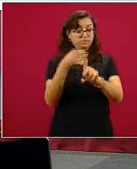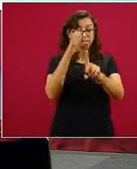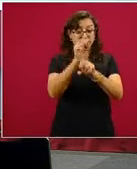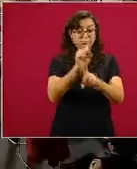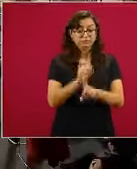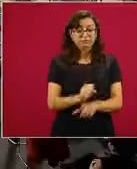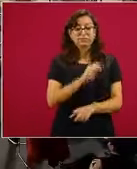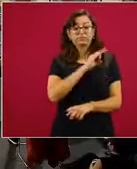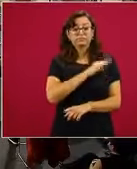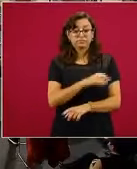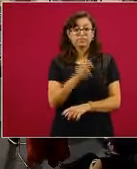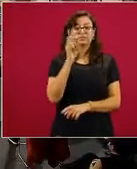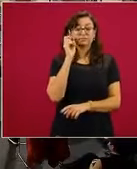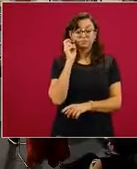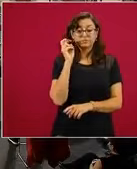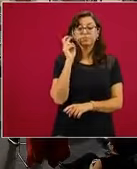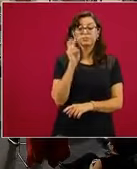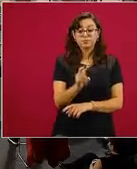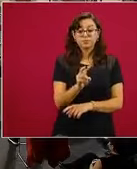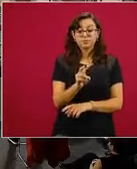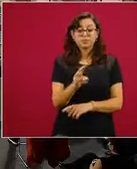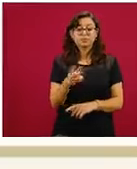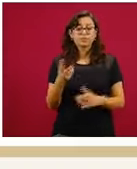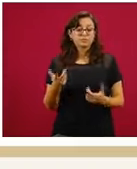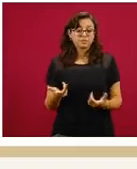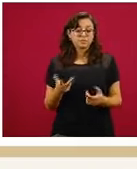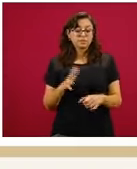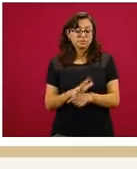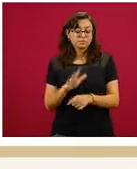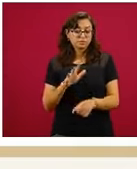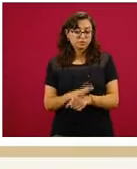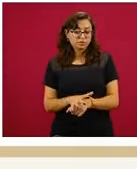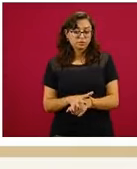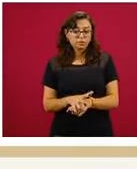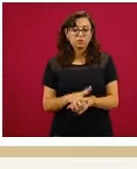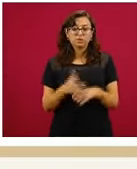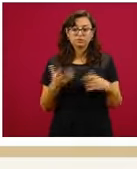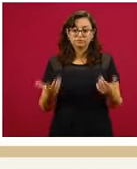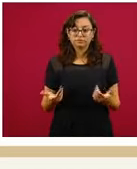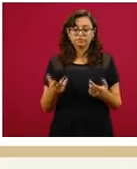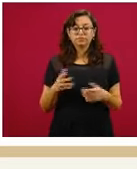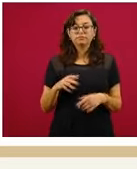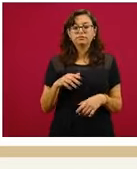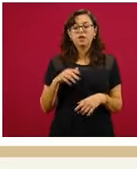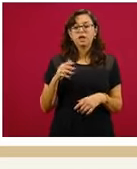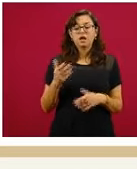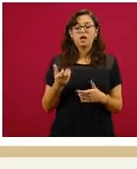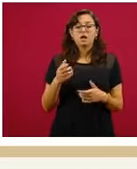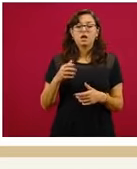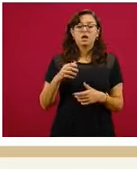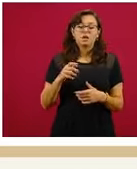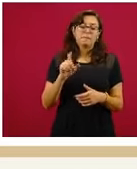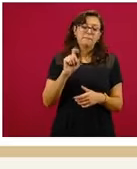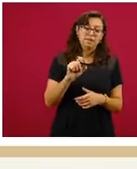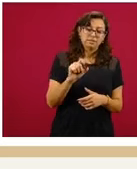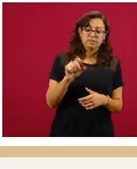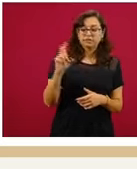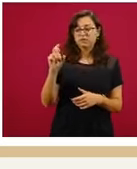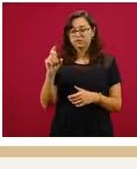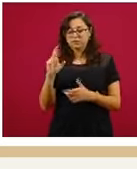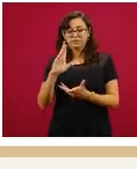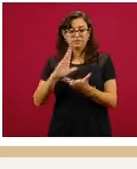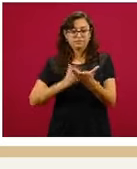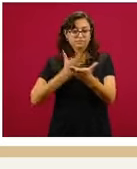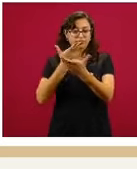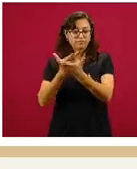Ustedes ven que lo que nos están marcando es bajar, de acuerdo a los objetivos del desarrollo sostenible para el 2030, disminuir el número de